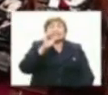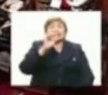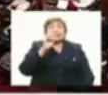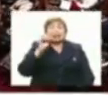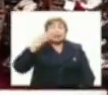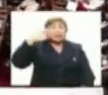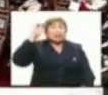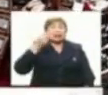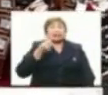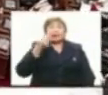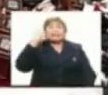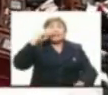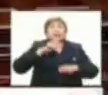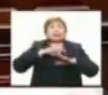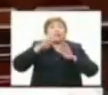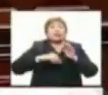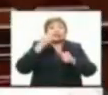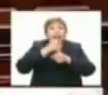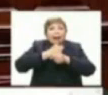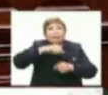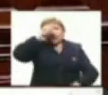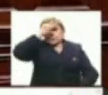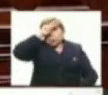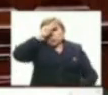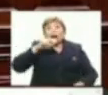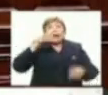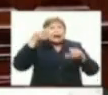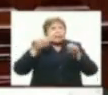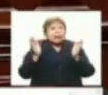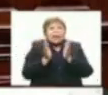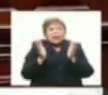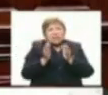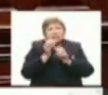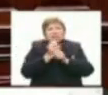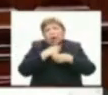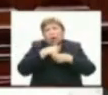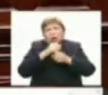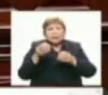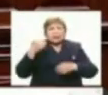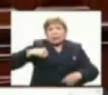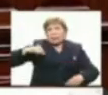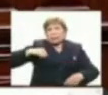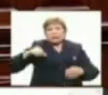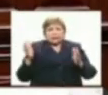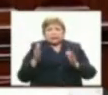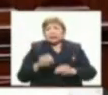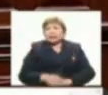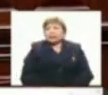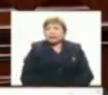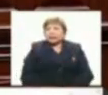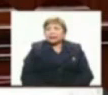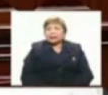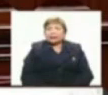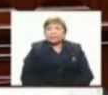$700 millones de soles para el programa Trabaja Perú, que pequeñas obras municipales intensivas, de pequeñas obras